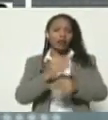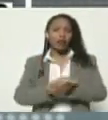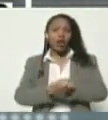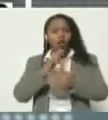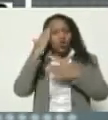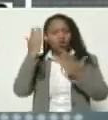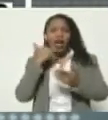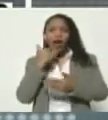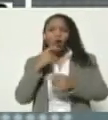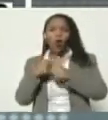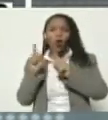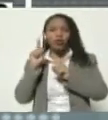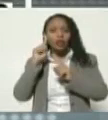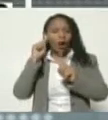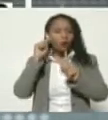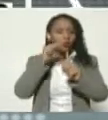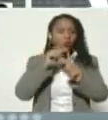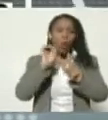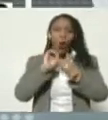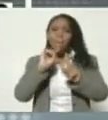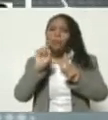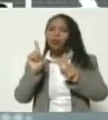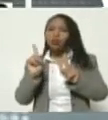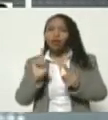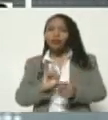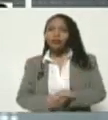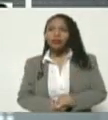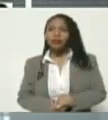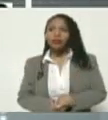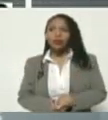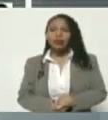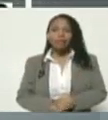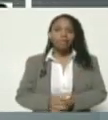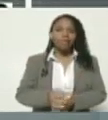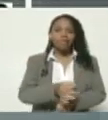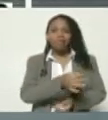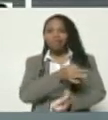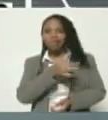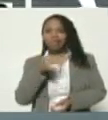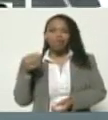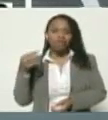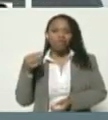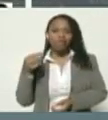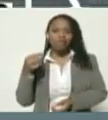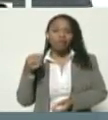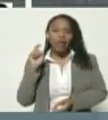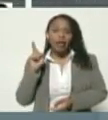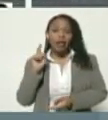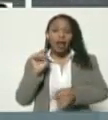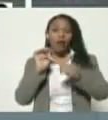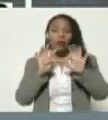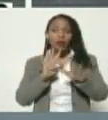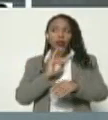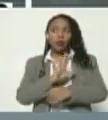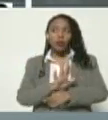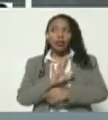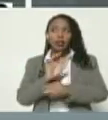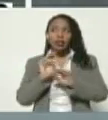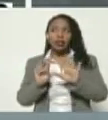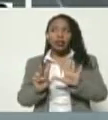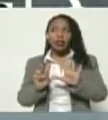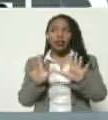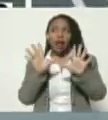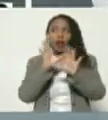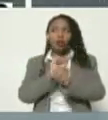alguna otra pregunta, alguna observación. Correcto. Sí. siendo las 9:57 de